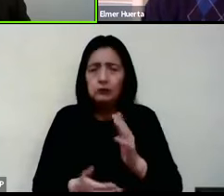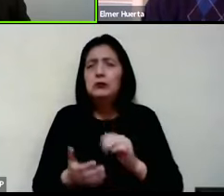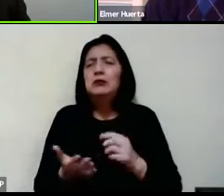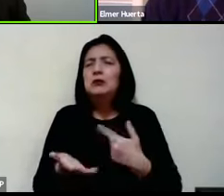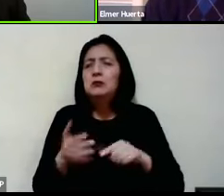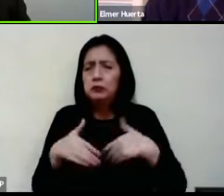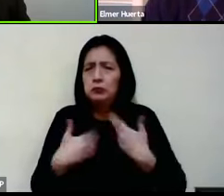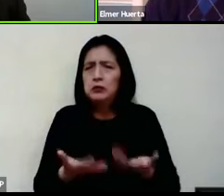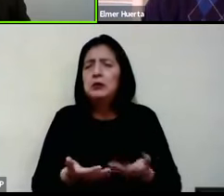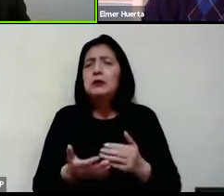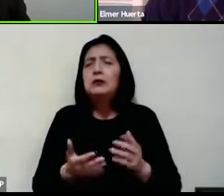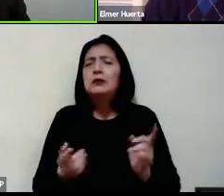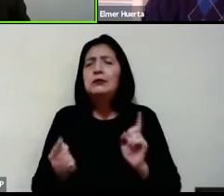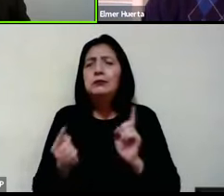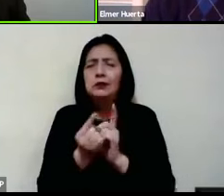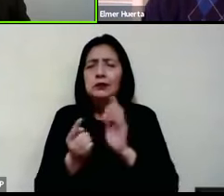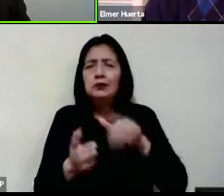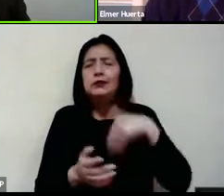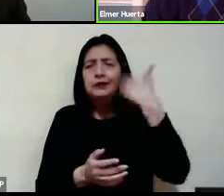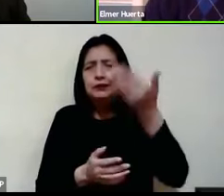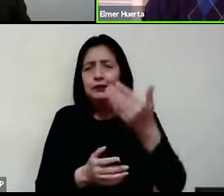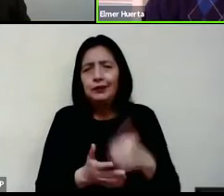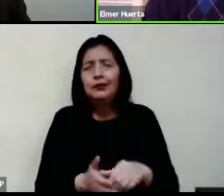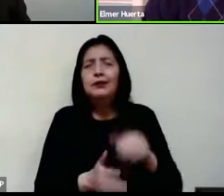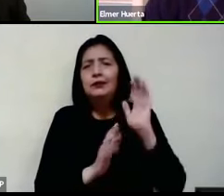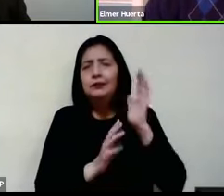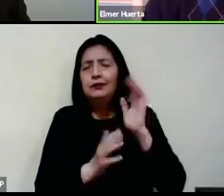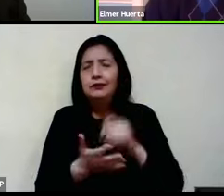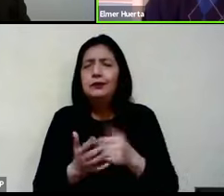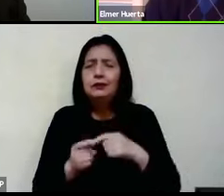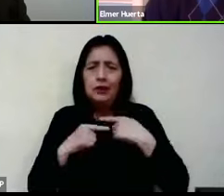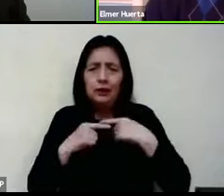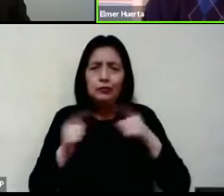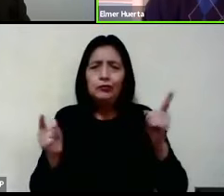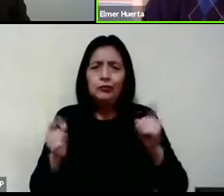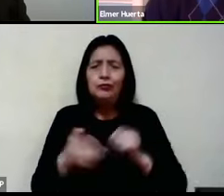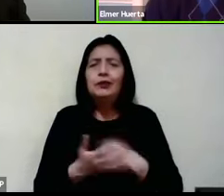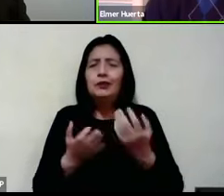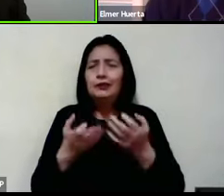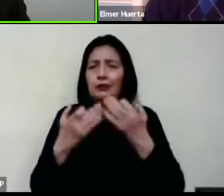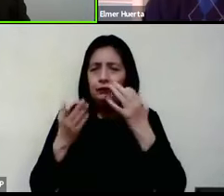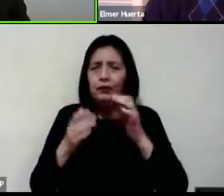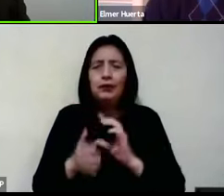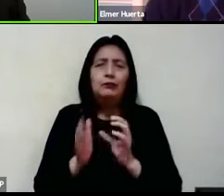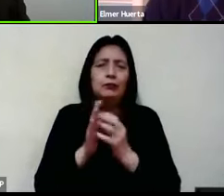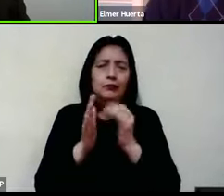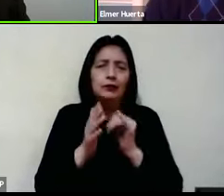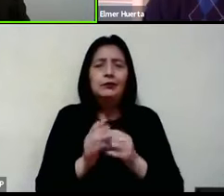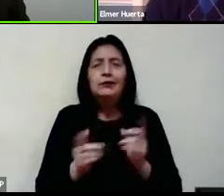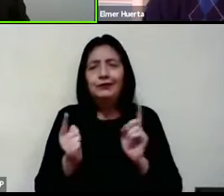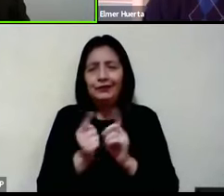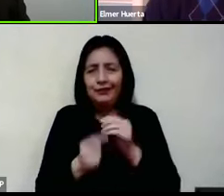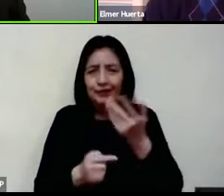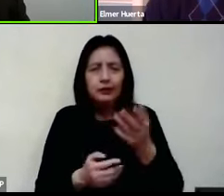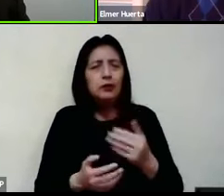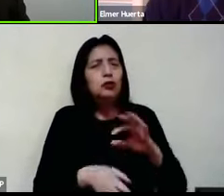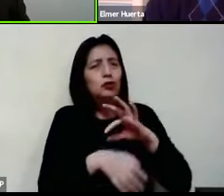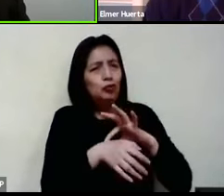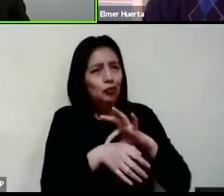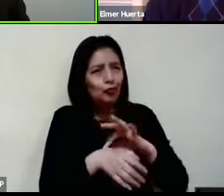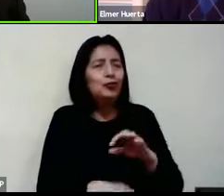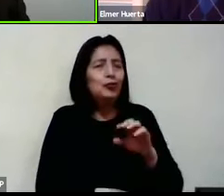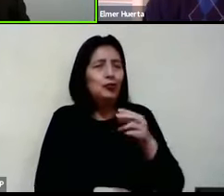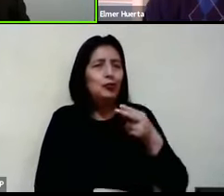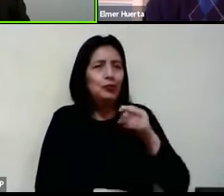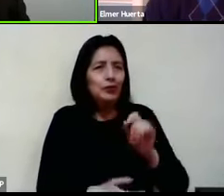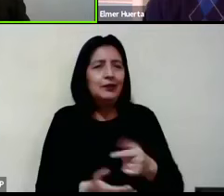puedan acompañarnos en nuestros siguientes webinars que serán anunciadas en nuestras redes sociales. Hasta entonces, doctor Huertas, muchísimas gracias a cada uno